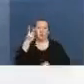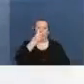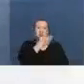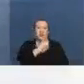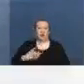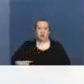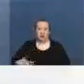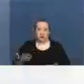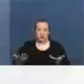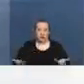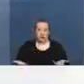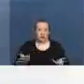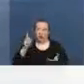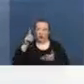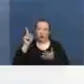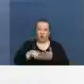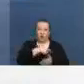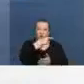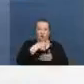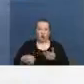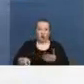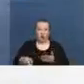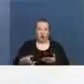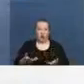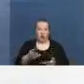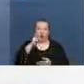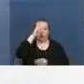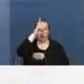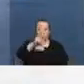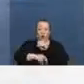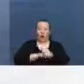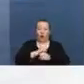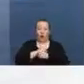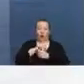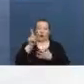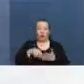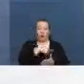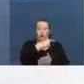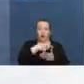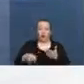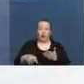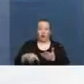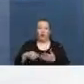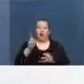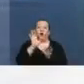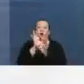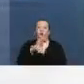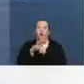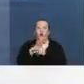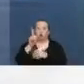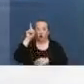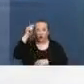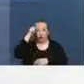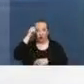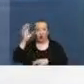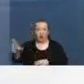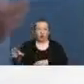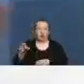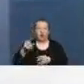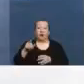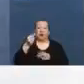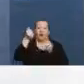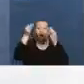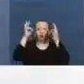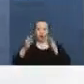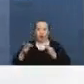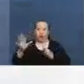prohibidísimo por dos años la ley prohíbe que vayan funcionarios del gobierno del sector financiero a